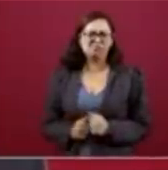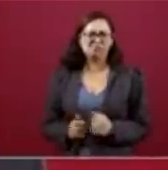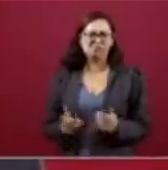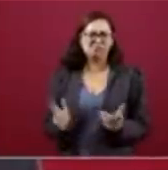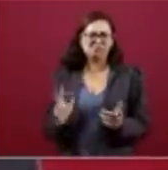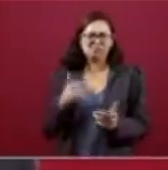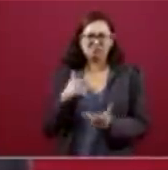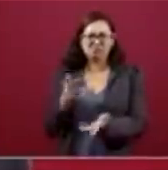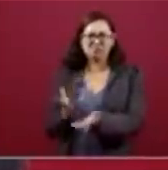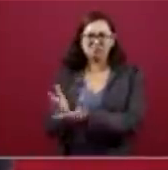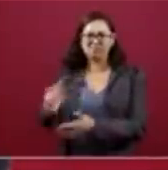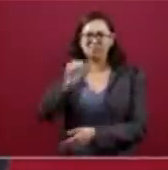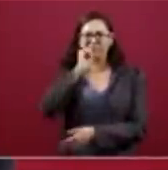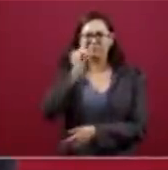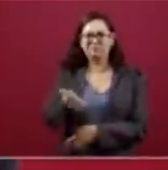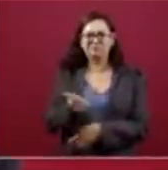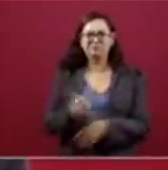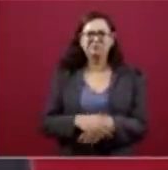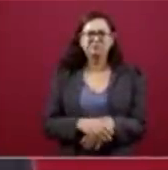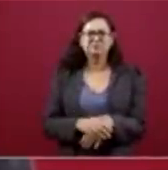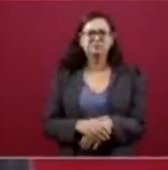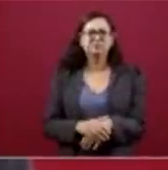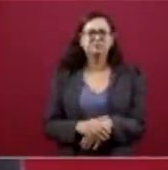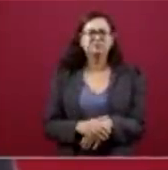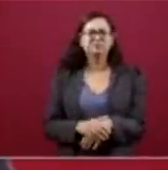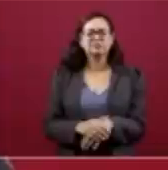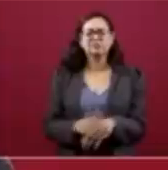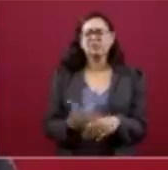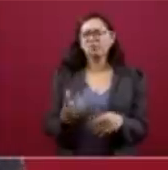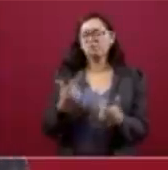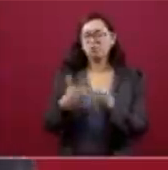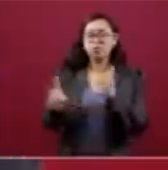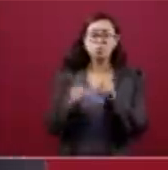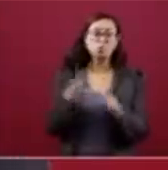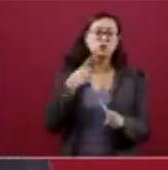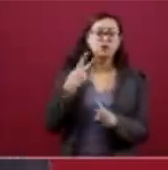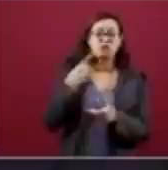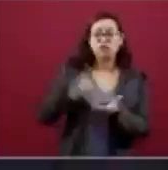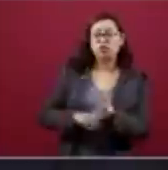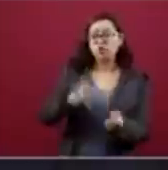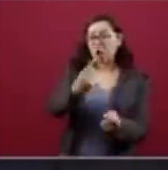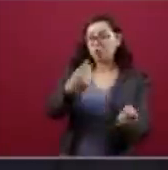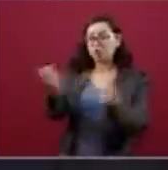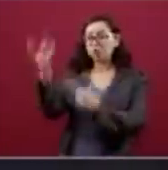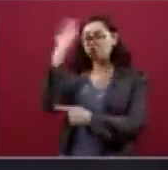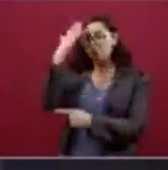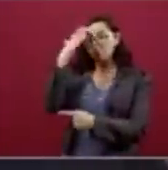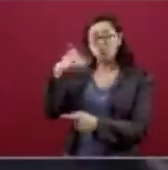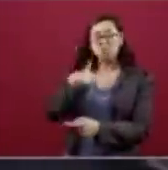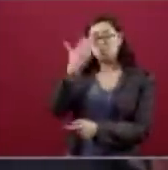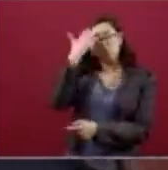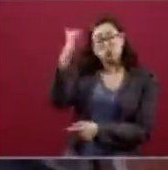dirigentes de partidos, que no tengo el gusto de conocerlos. Si